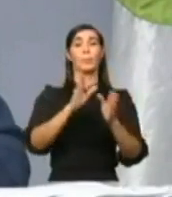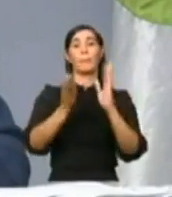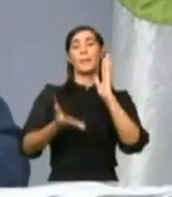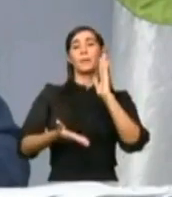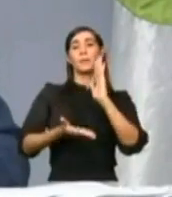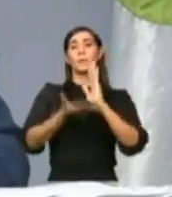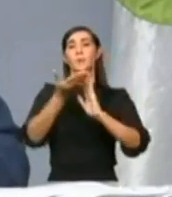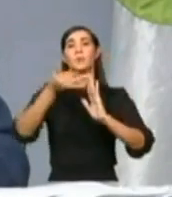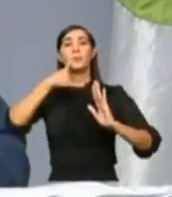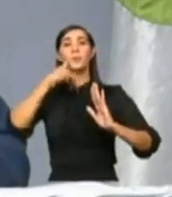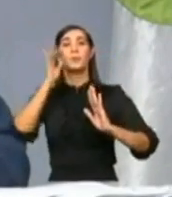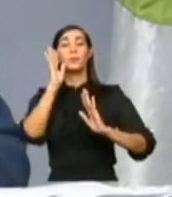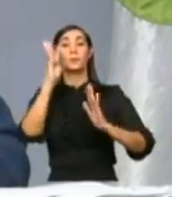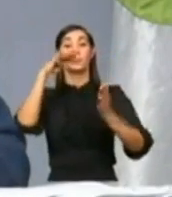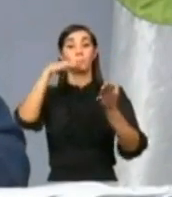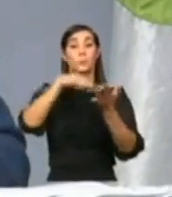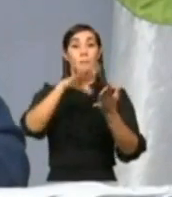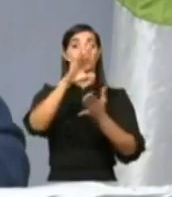día de ayer a